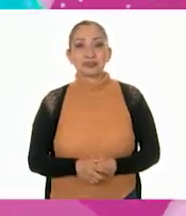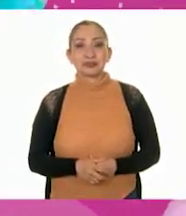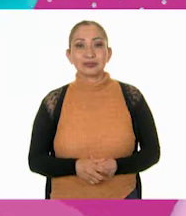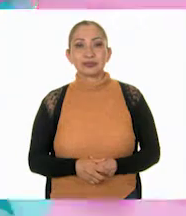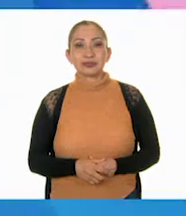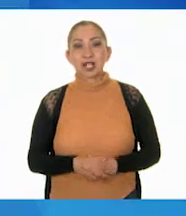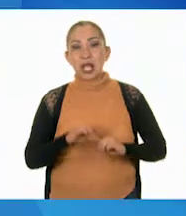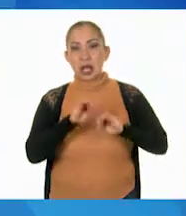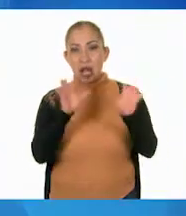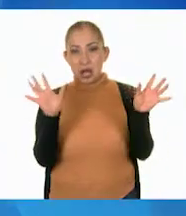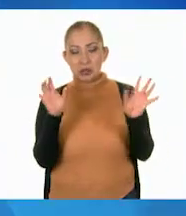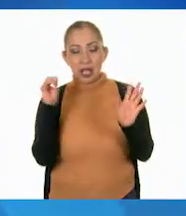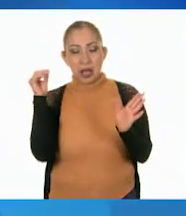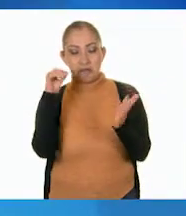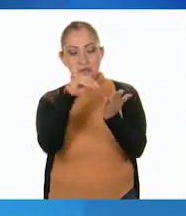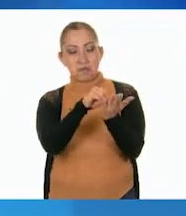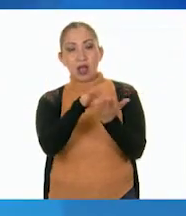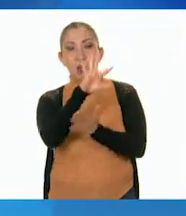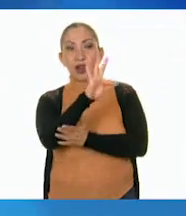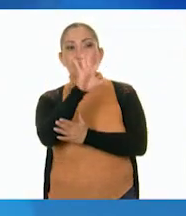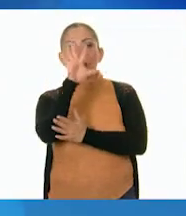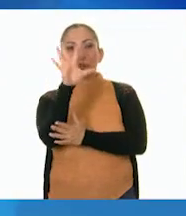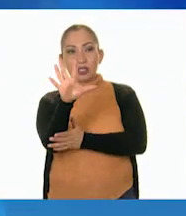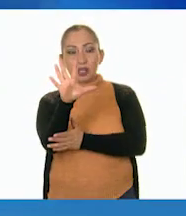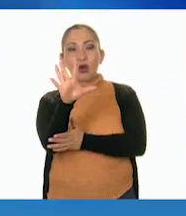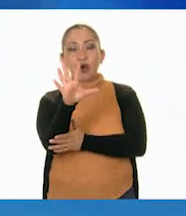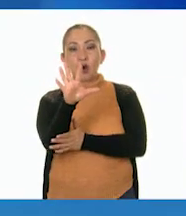Y obviamente ponemos aquí 45.